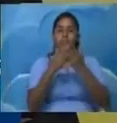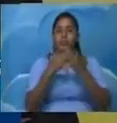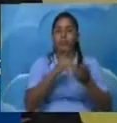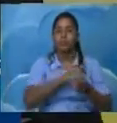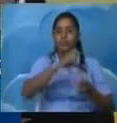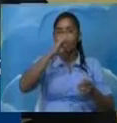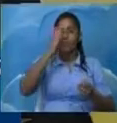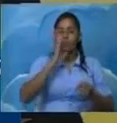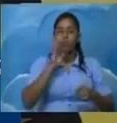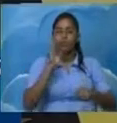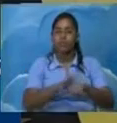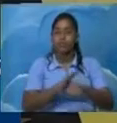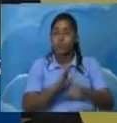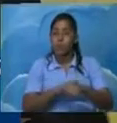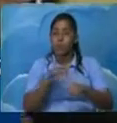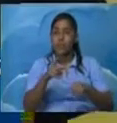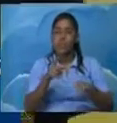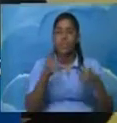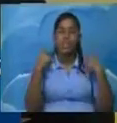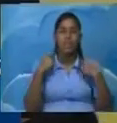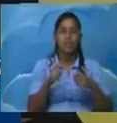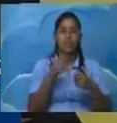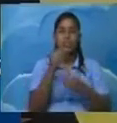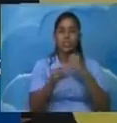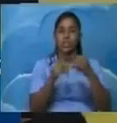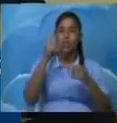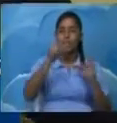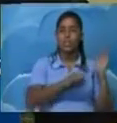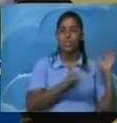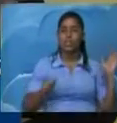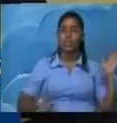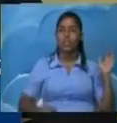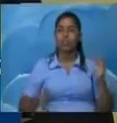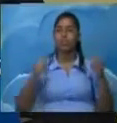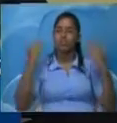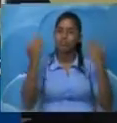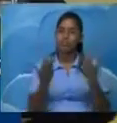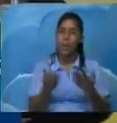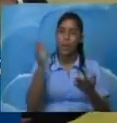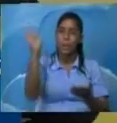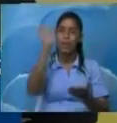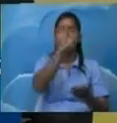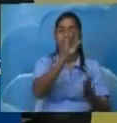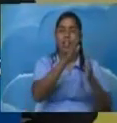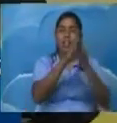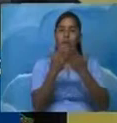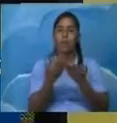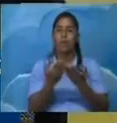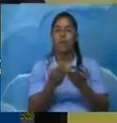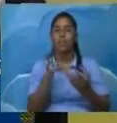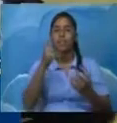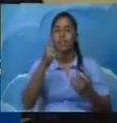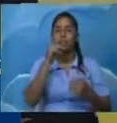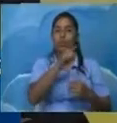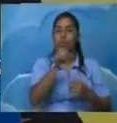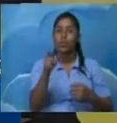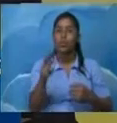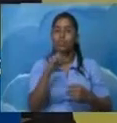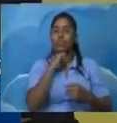Dios se cumple. Y aquí tratamos de hacer lo que el Señor nos ordena, predicar la palabra, dar la palabra, y usted